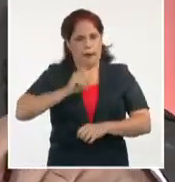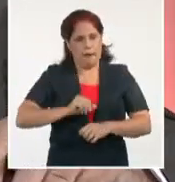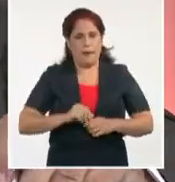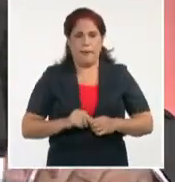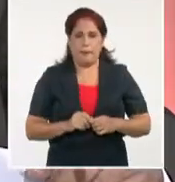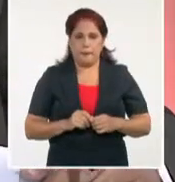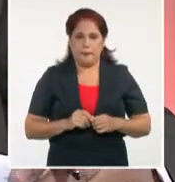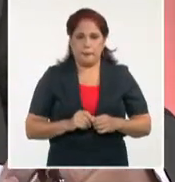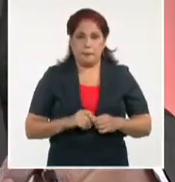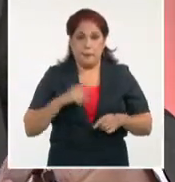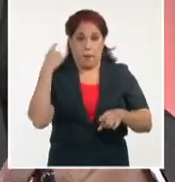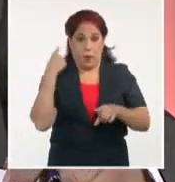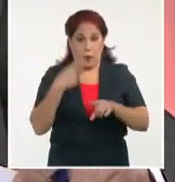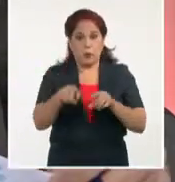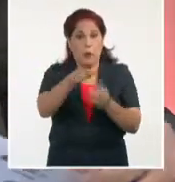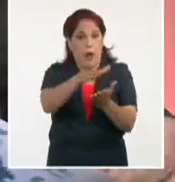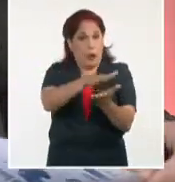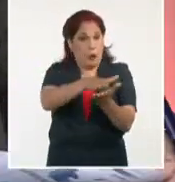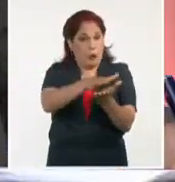Y tuvimos acumulados